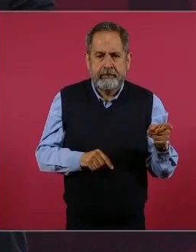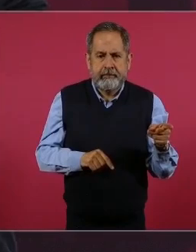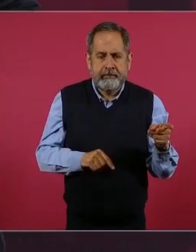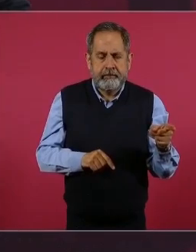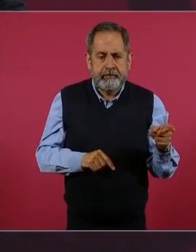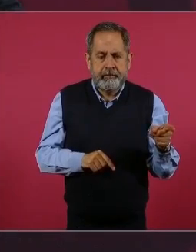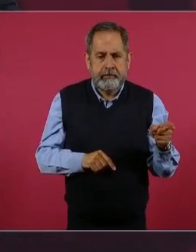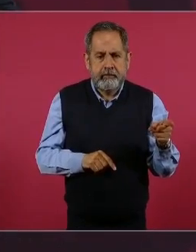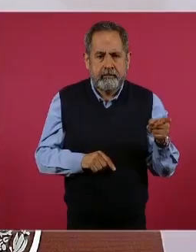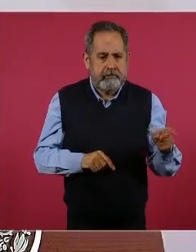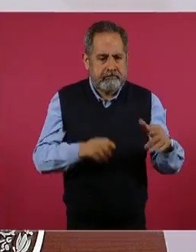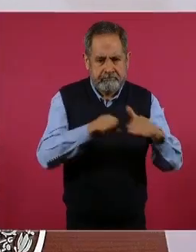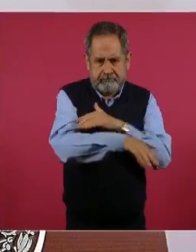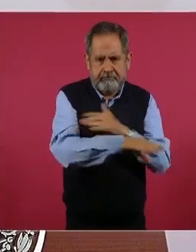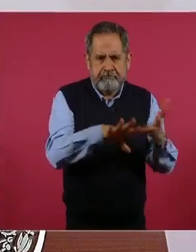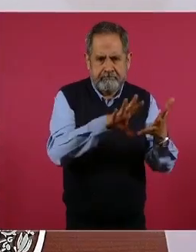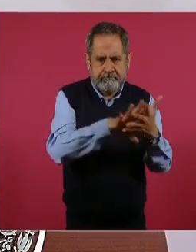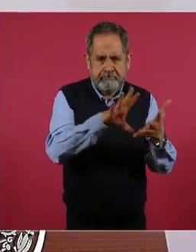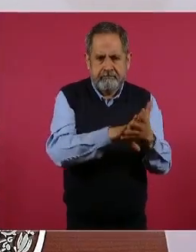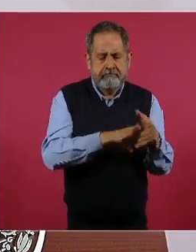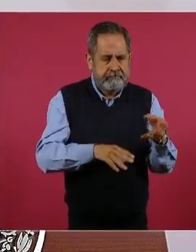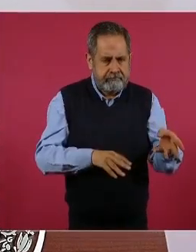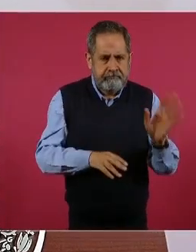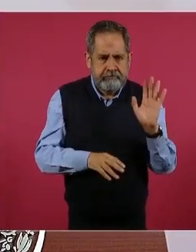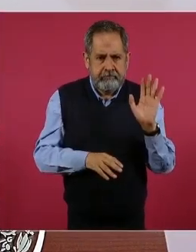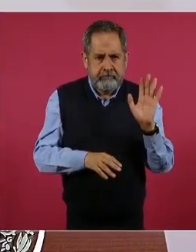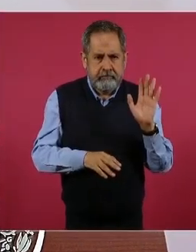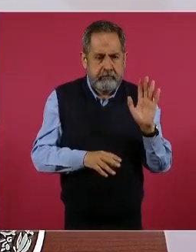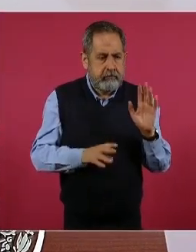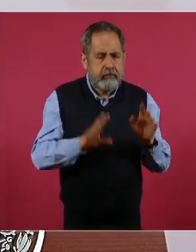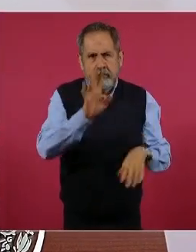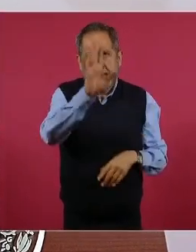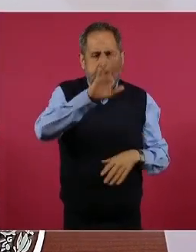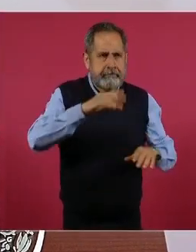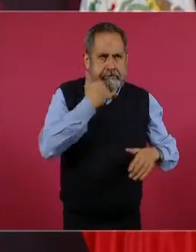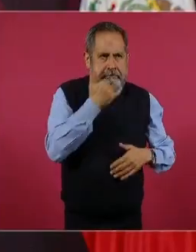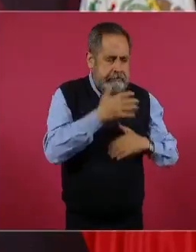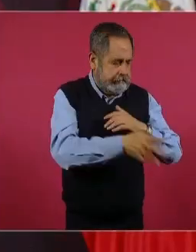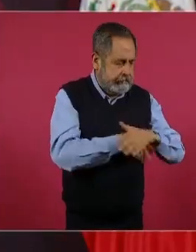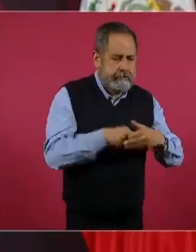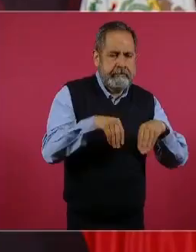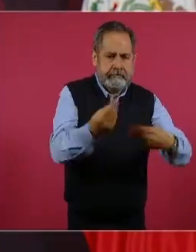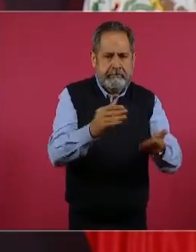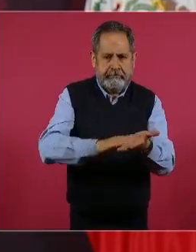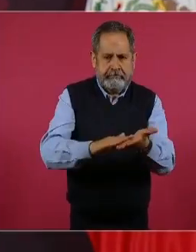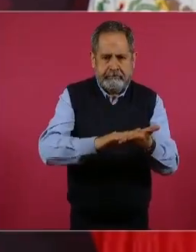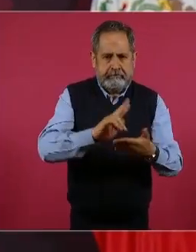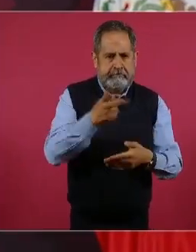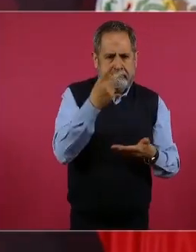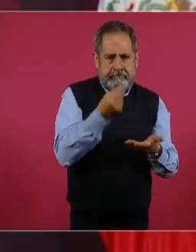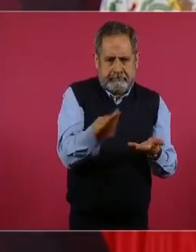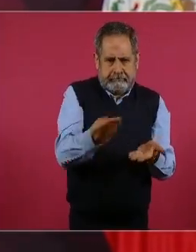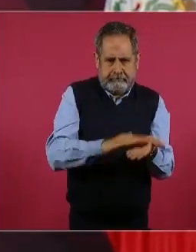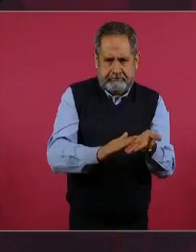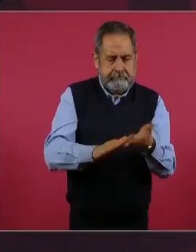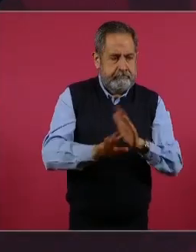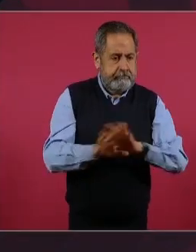lo encarcelaron, devolvió dinero, Es la primera vez